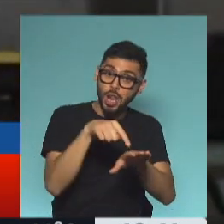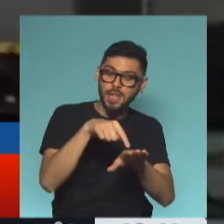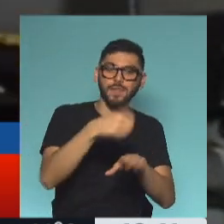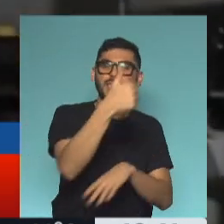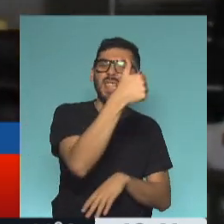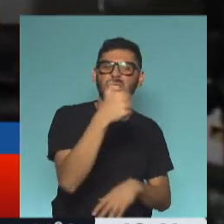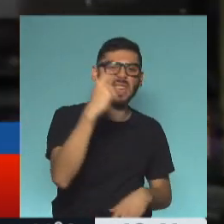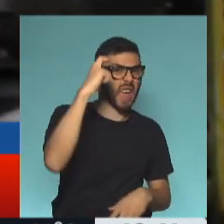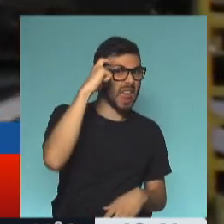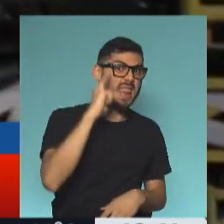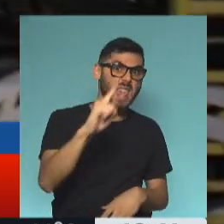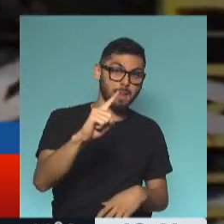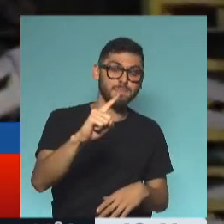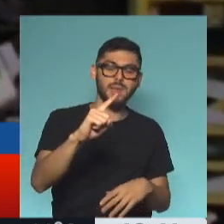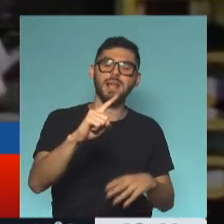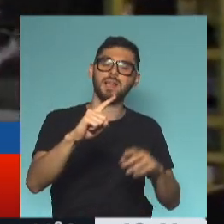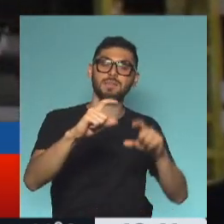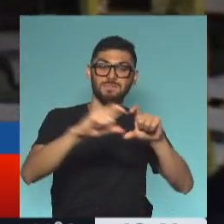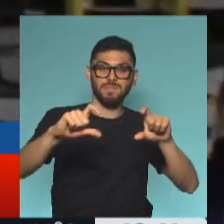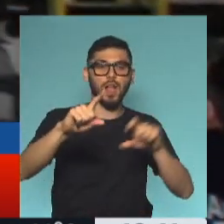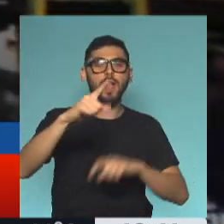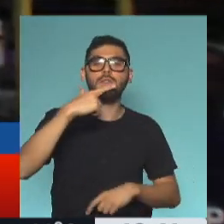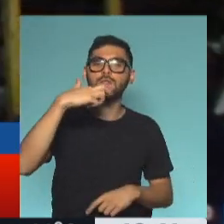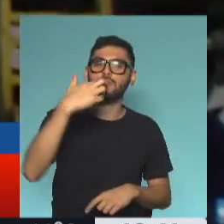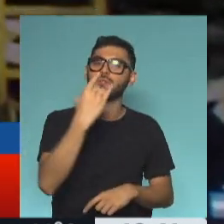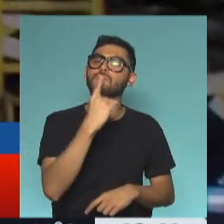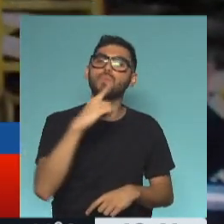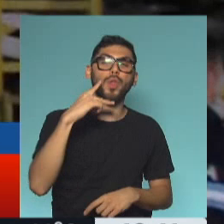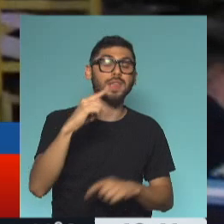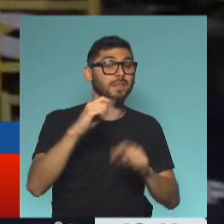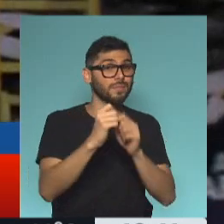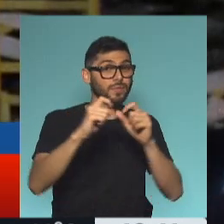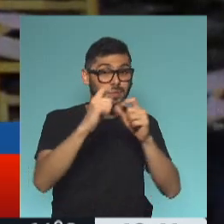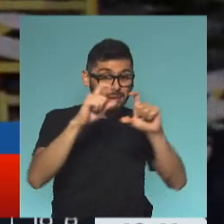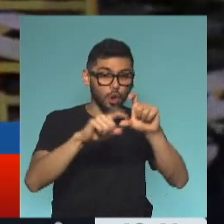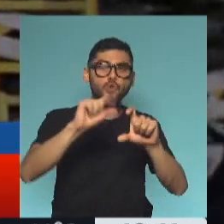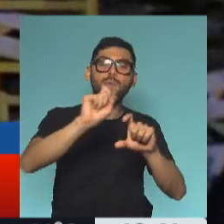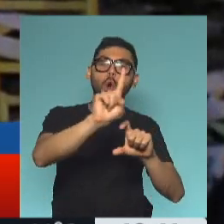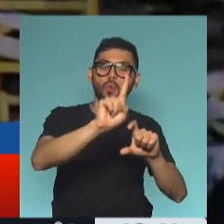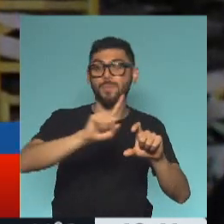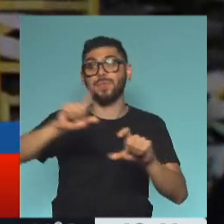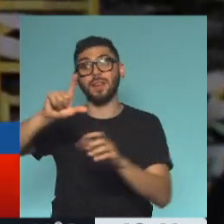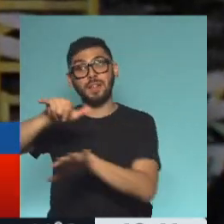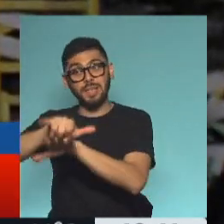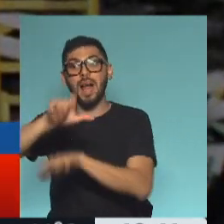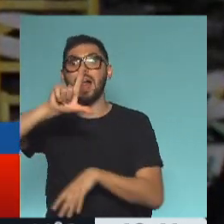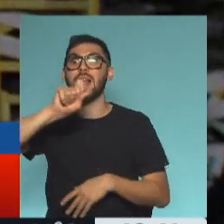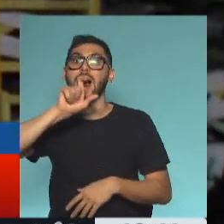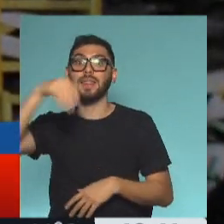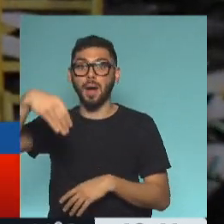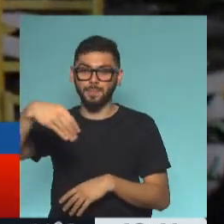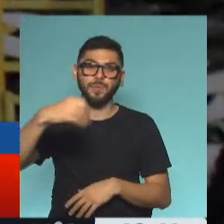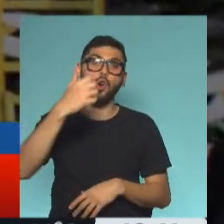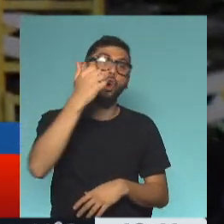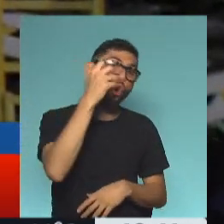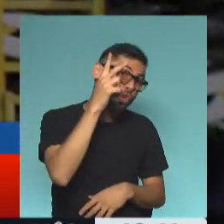610.000 dosis de componente 1 de Sputnik. El de LATAM, el de las 843.000 vacunas AstraZeneca.